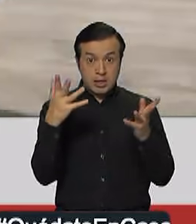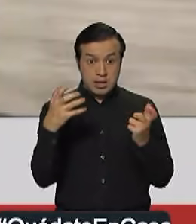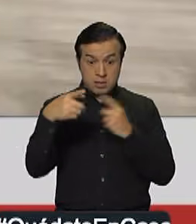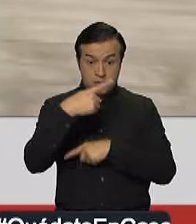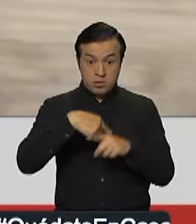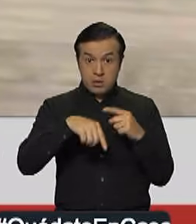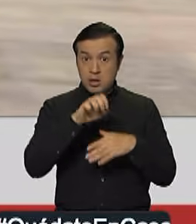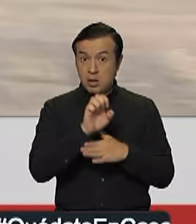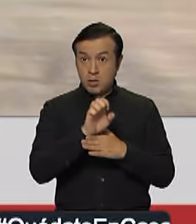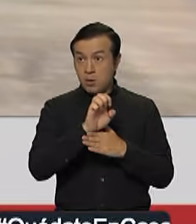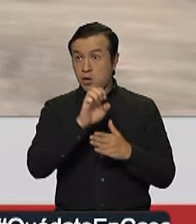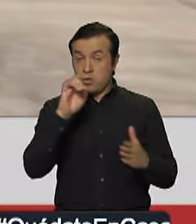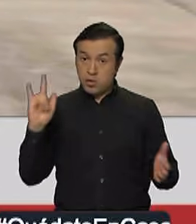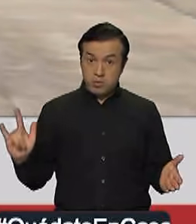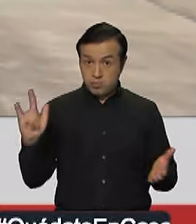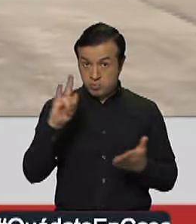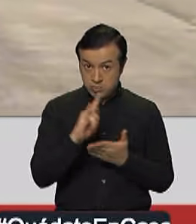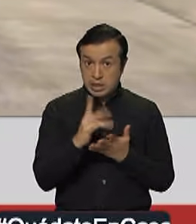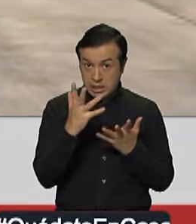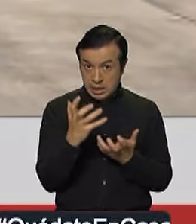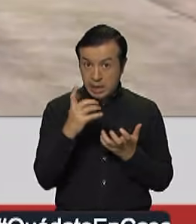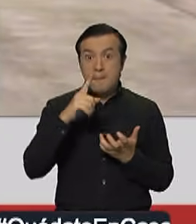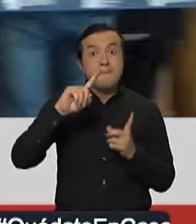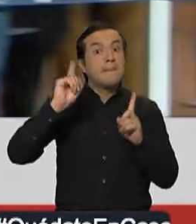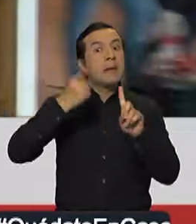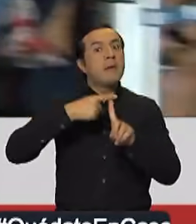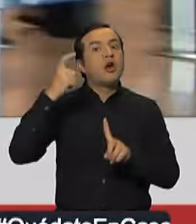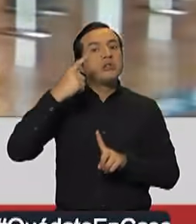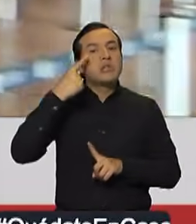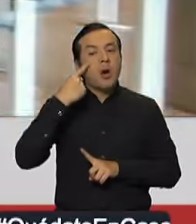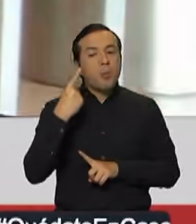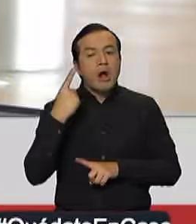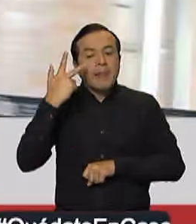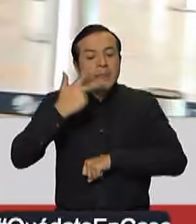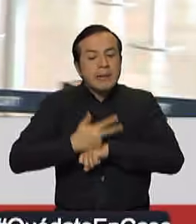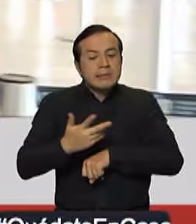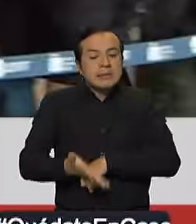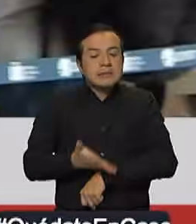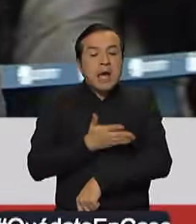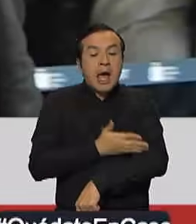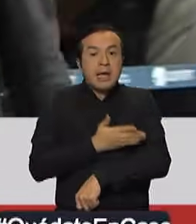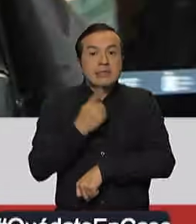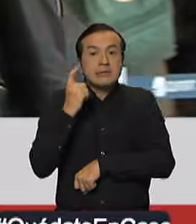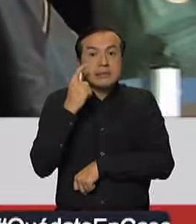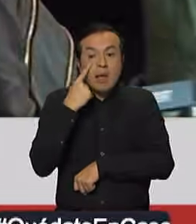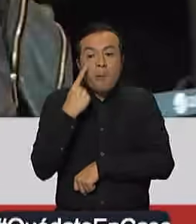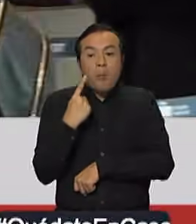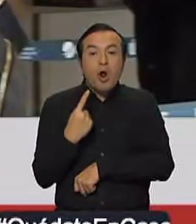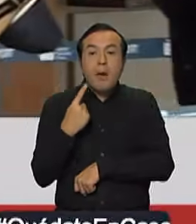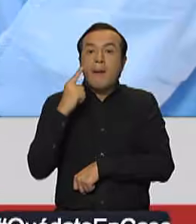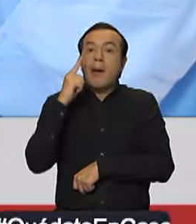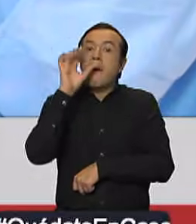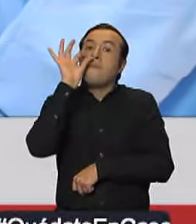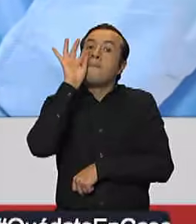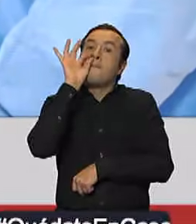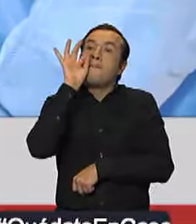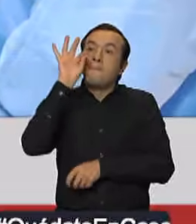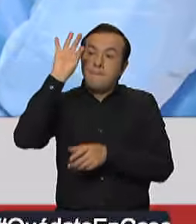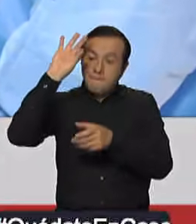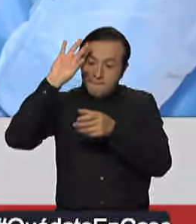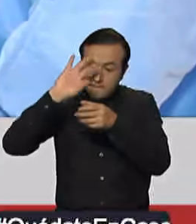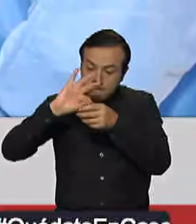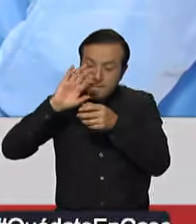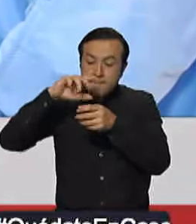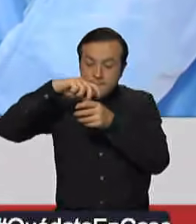a Ecuador en vuelos humanitarios deberán practicarse al menos con 72 horas antes del embarque en el avión la prueba PCR